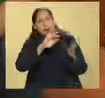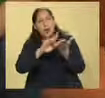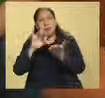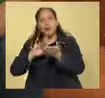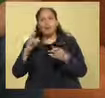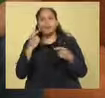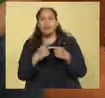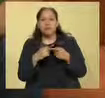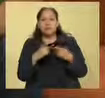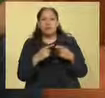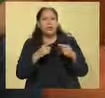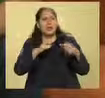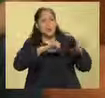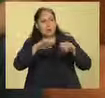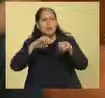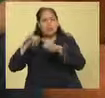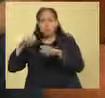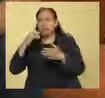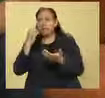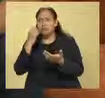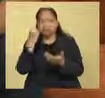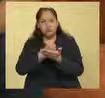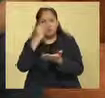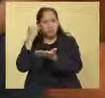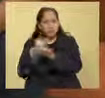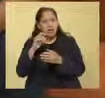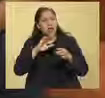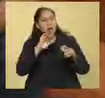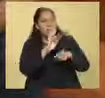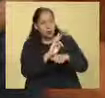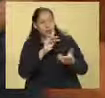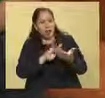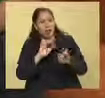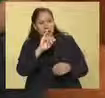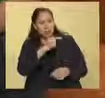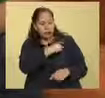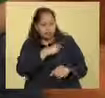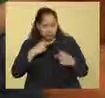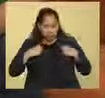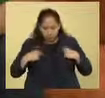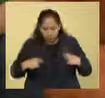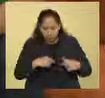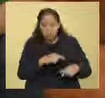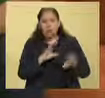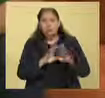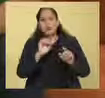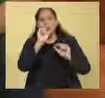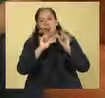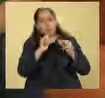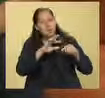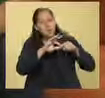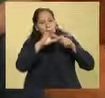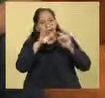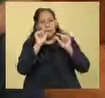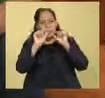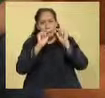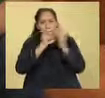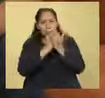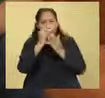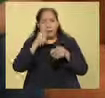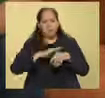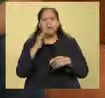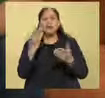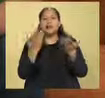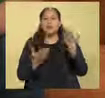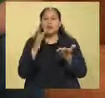de muchos patrocinadores de muchas marcas importantes y ctv que son las que me han ido llevando hacia arriba que bueno todo esto depende